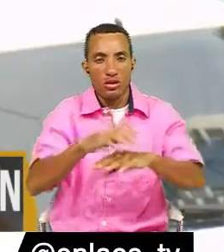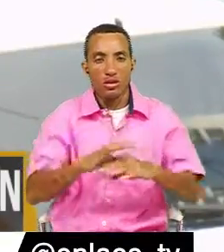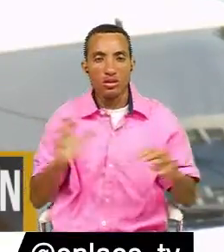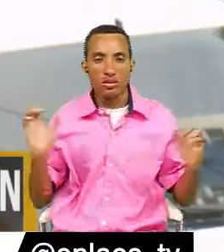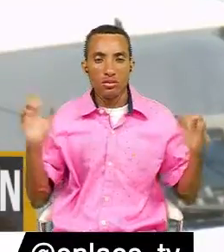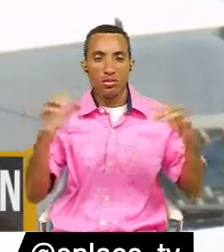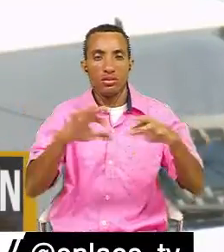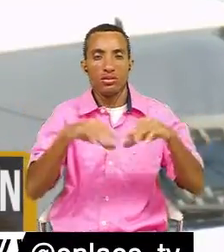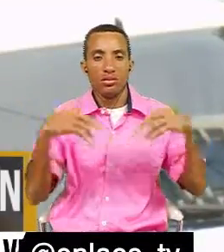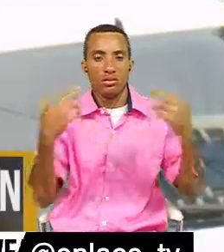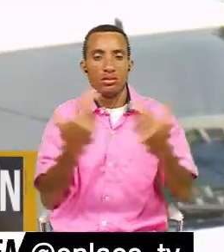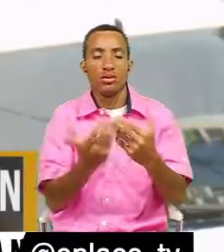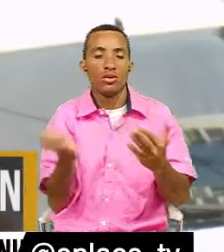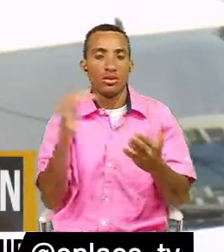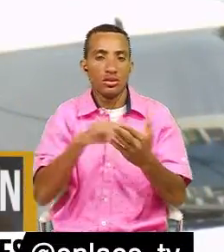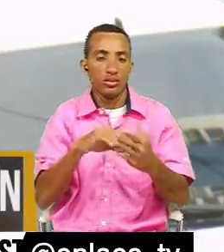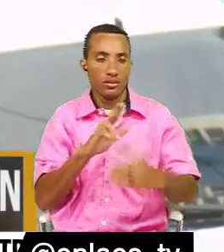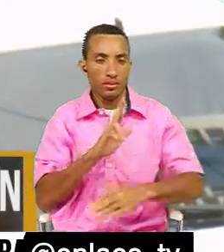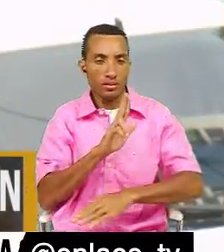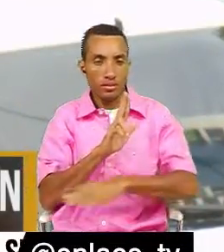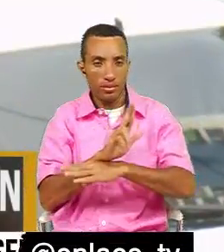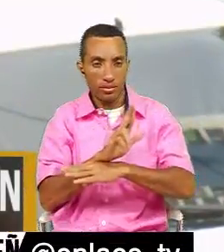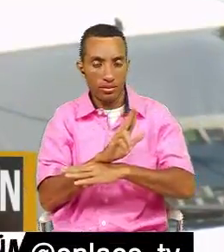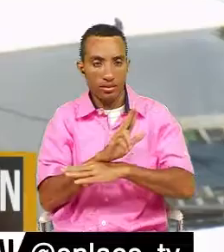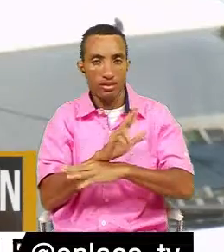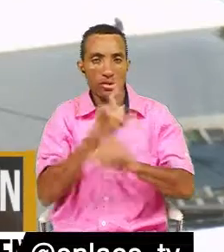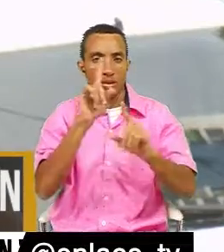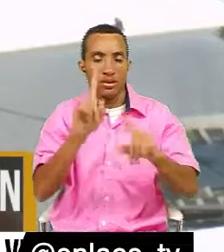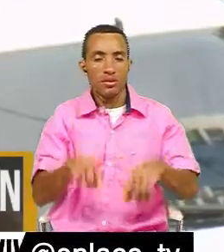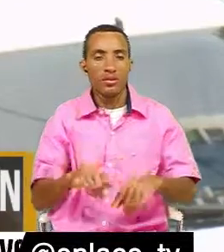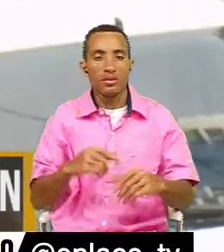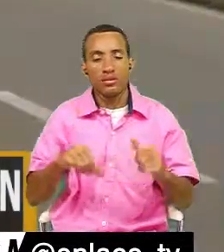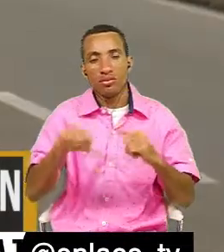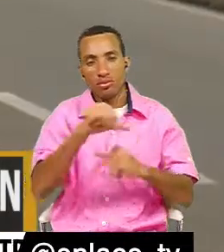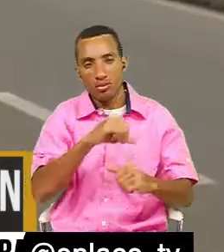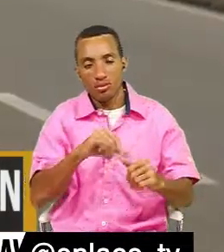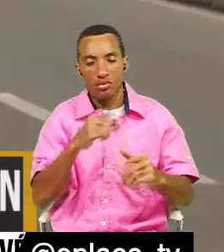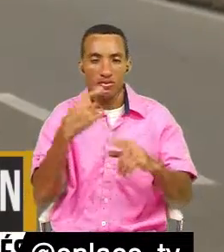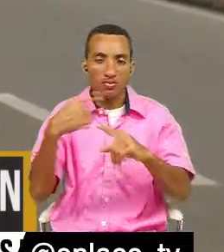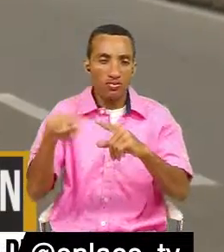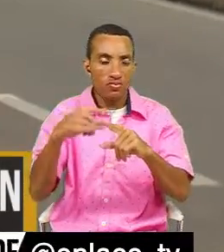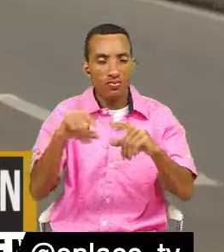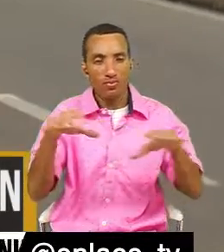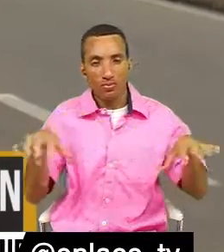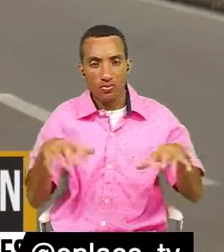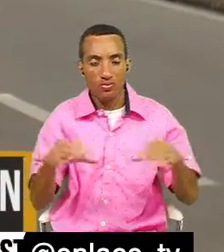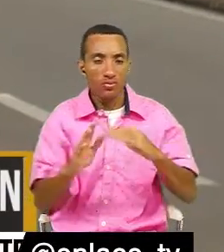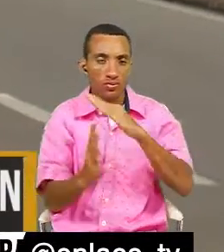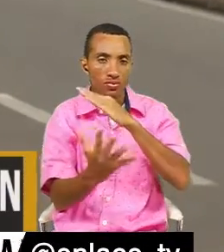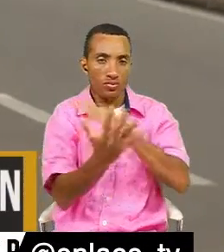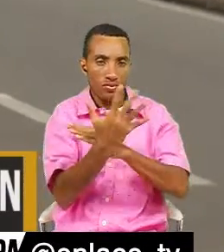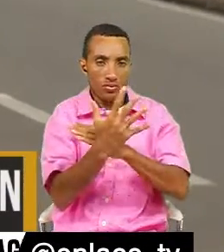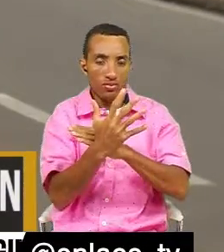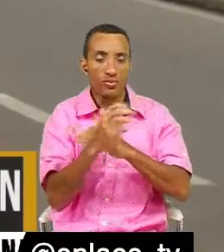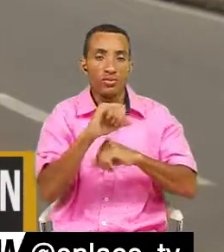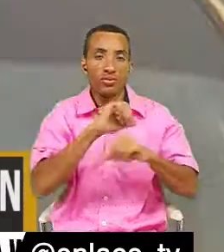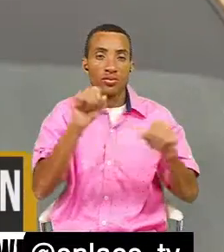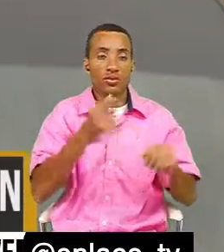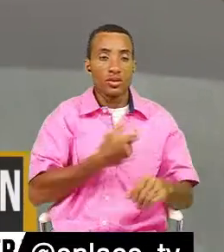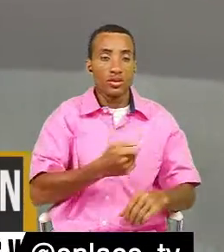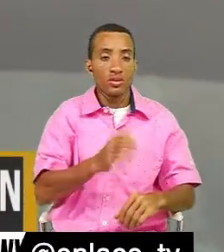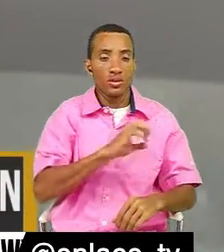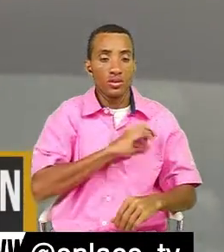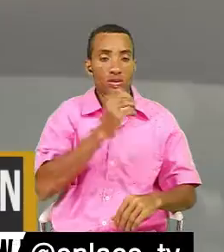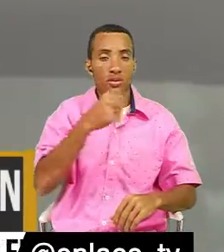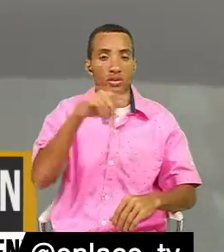llegaremos nuevamente al Parque Camilo Torres, donde se van a adelantar diferentes actividades. A las 5 de la mañana saldrán este sábado 16 de julio en